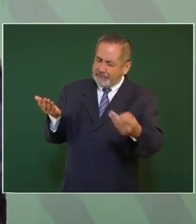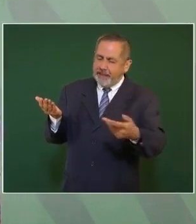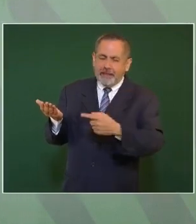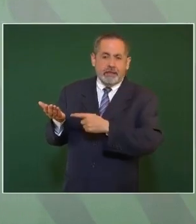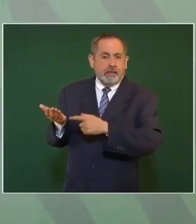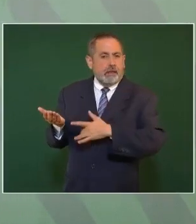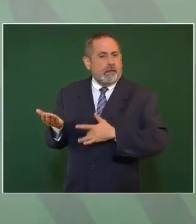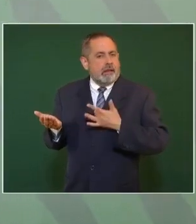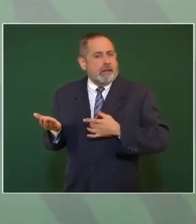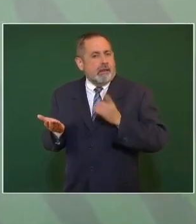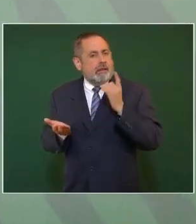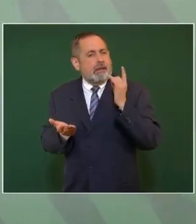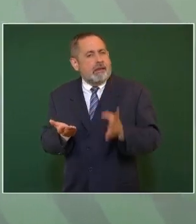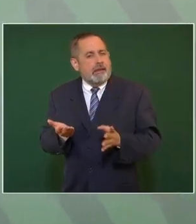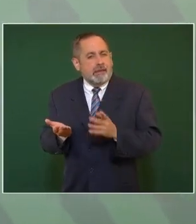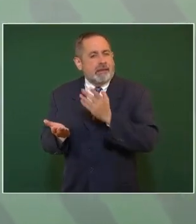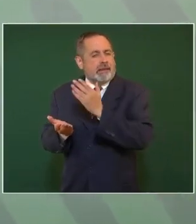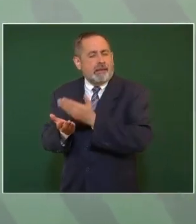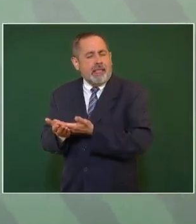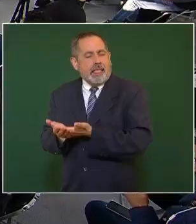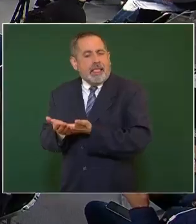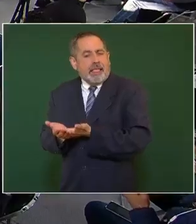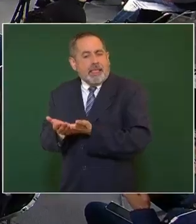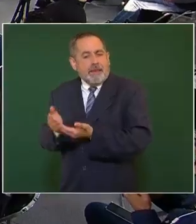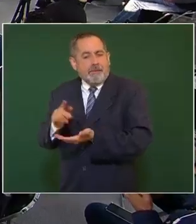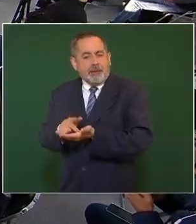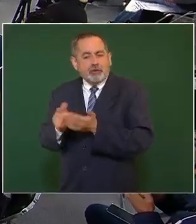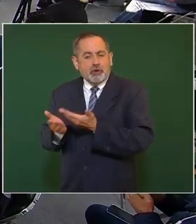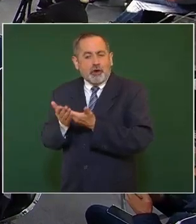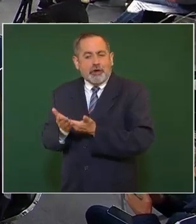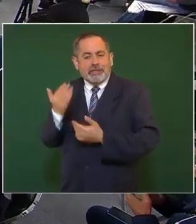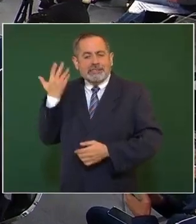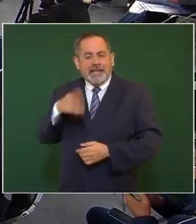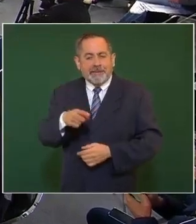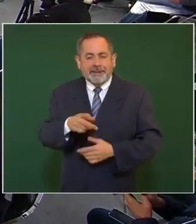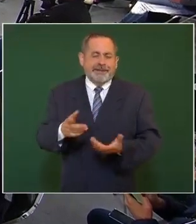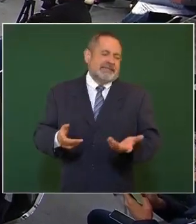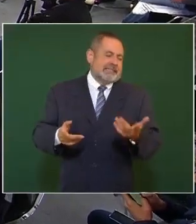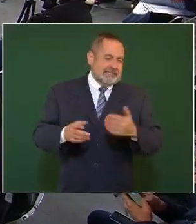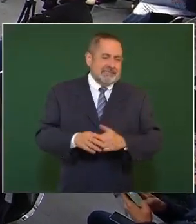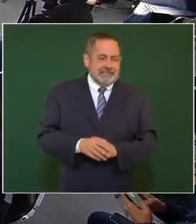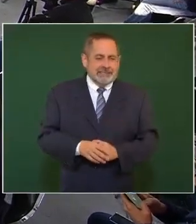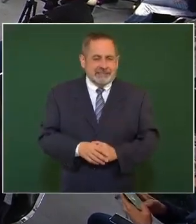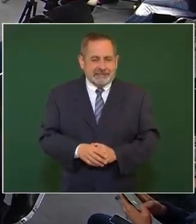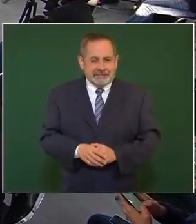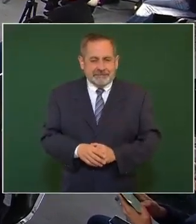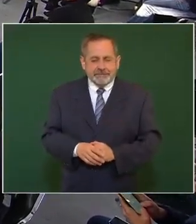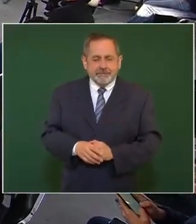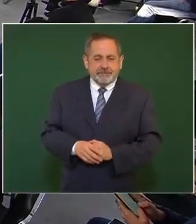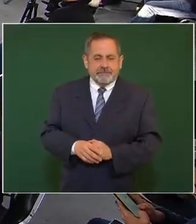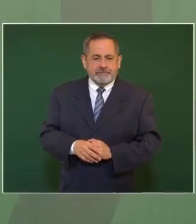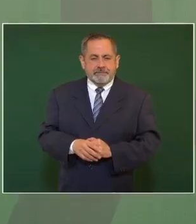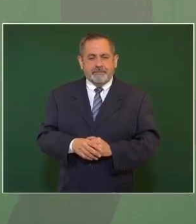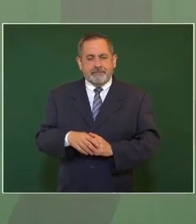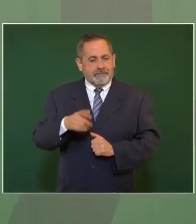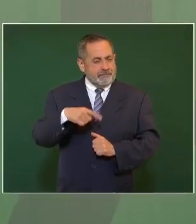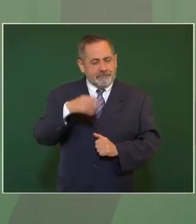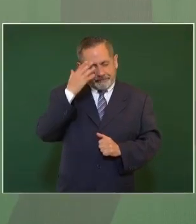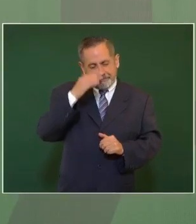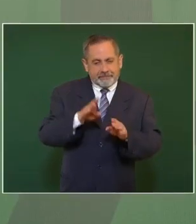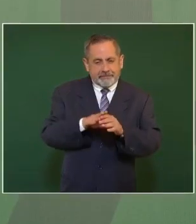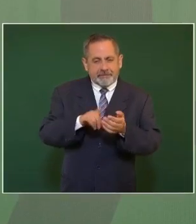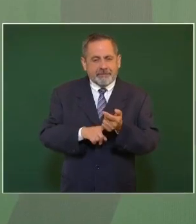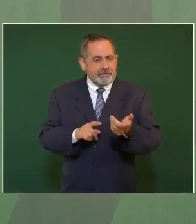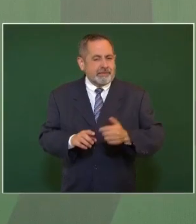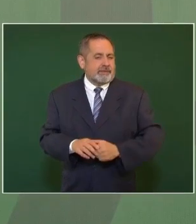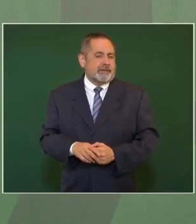O sea, que sabía, ¿no? Lo que pesaban los billetes.